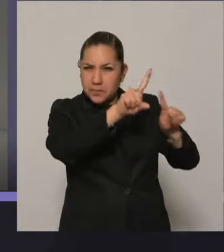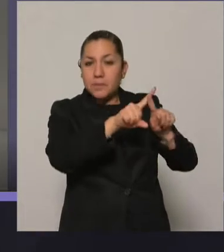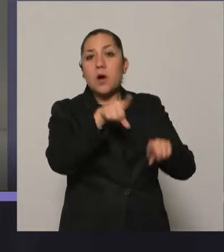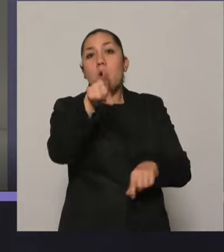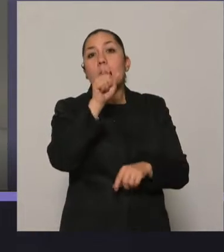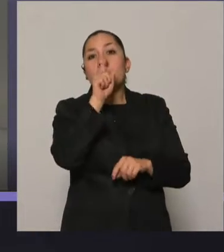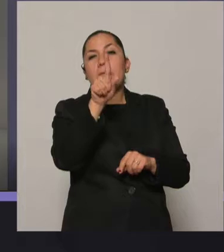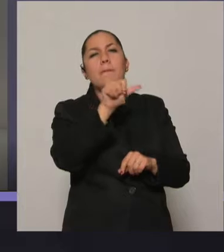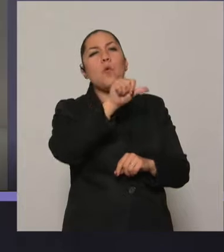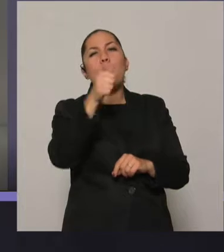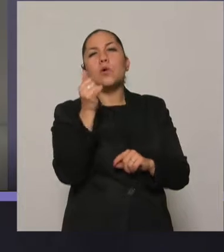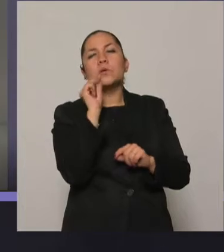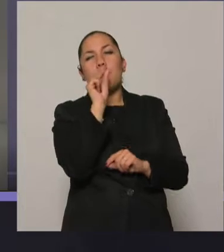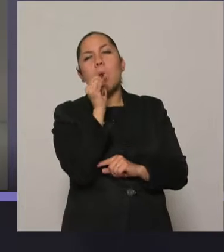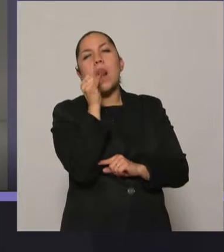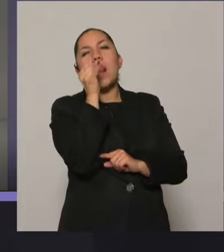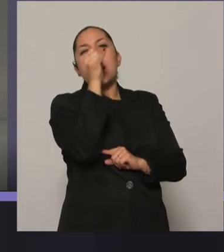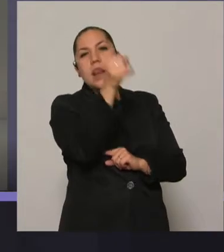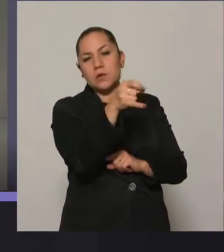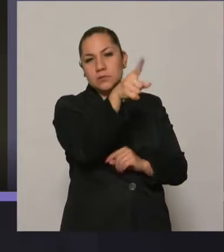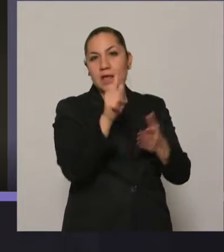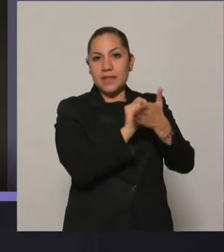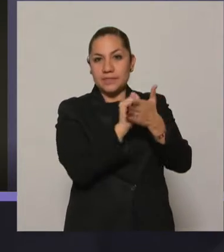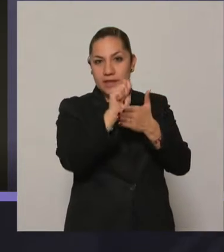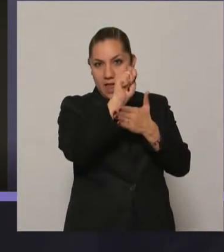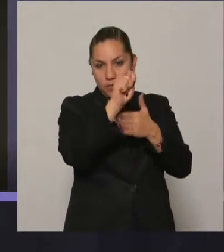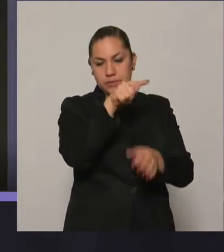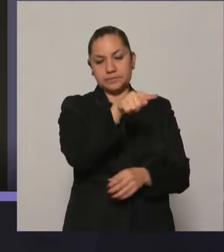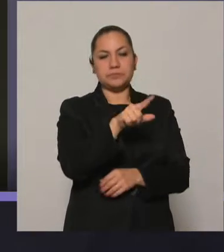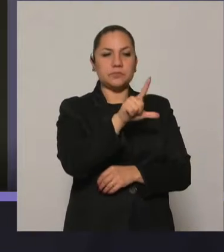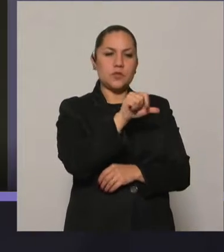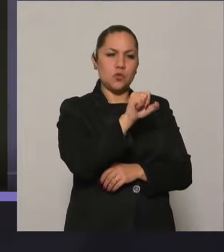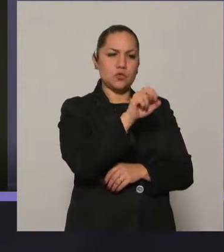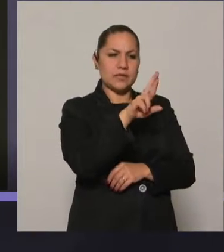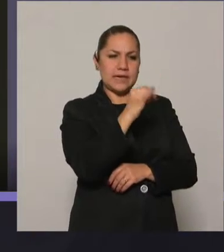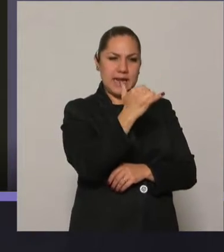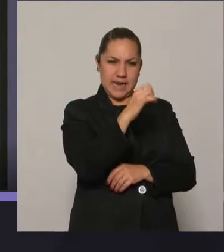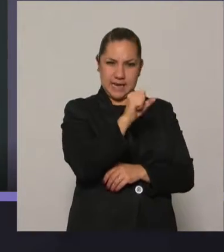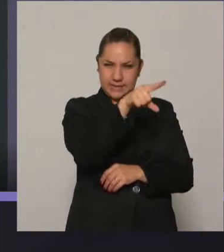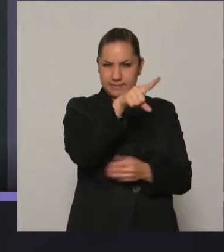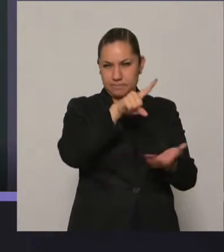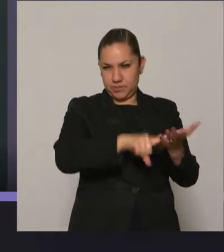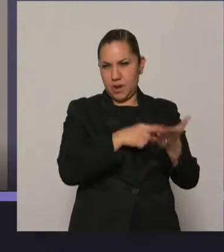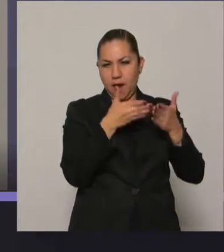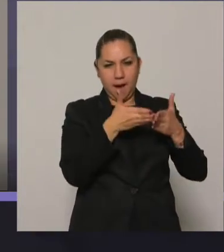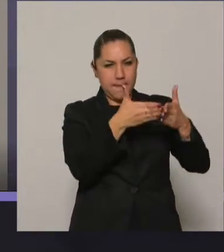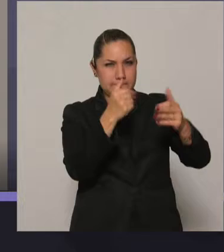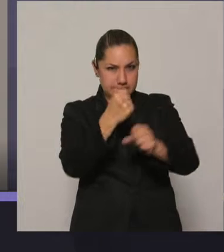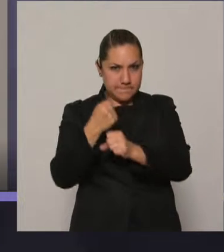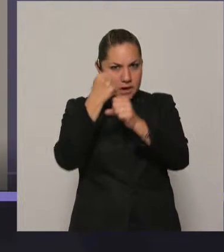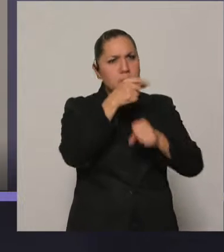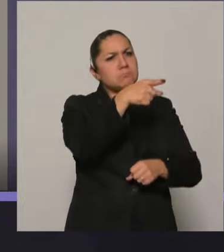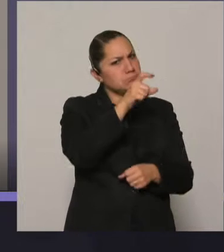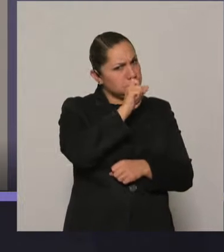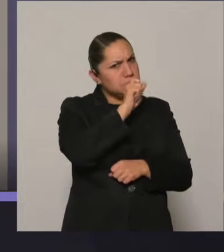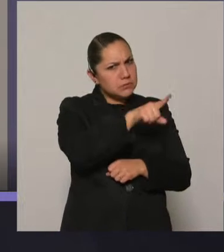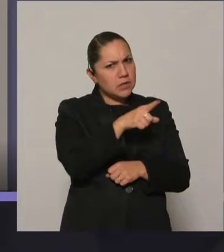Tláhuac, que hay un embarcadero del Lago de los Reyes que está ofreciendo paseos, tours,